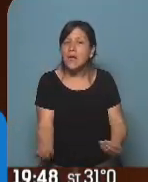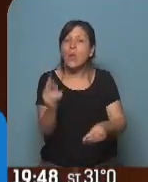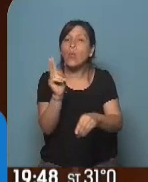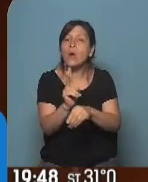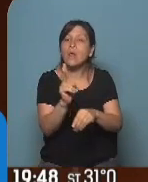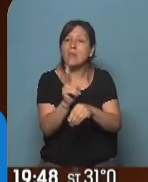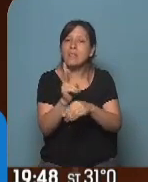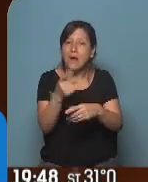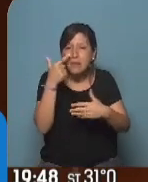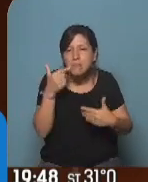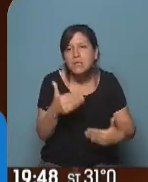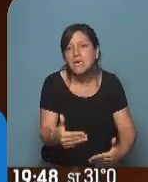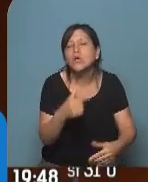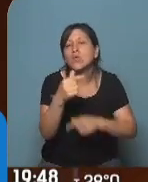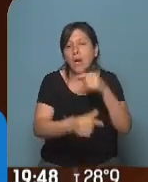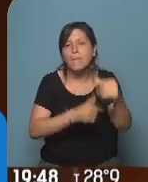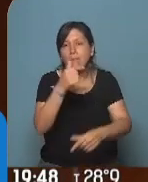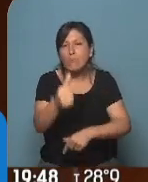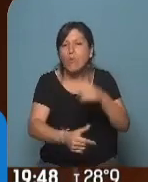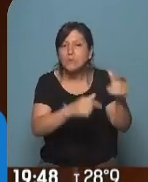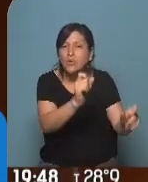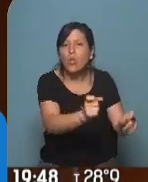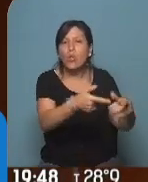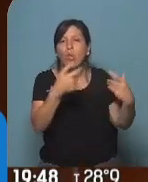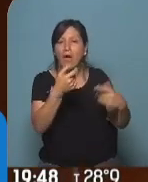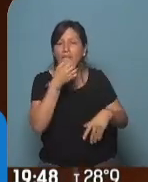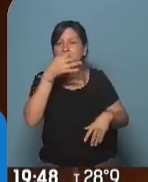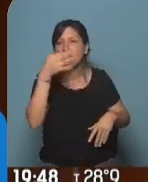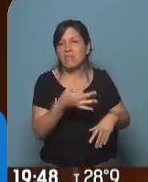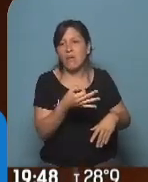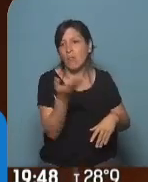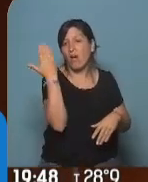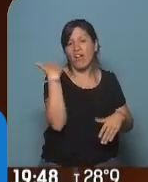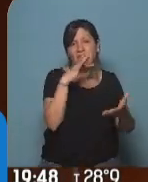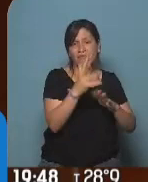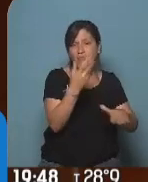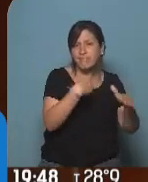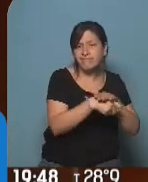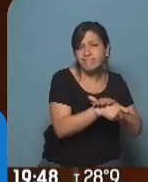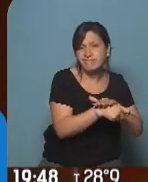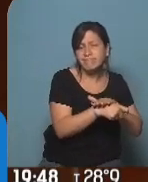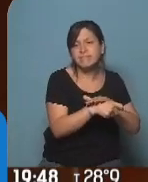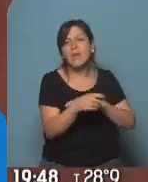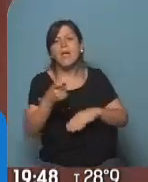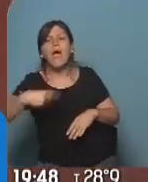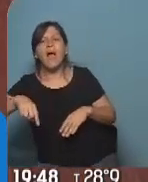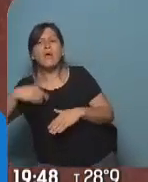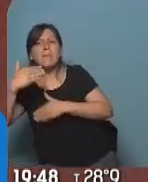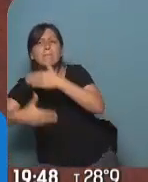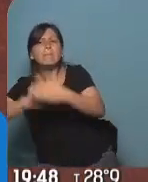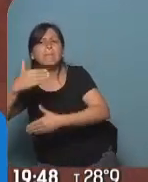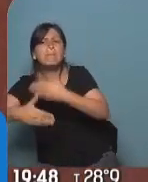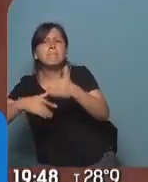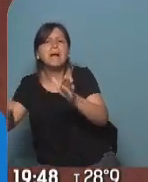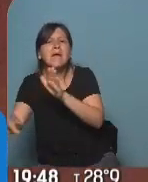con un modelo corporativo en la cara que fue el de la corrupción entre la política y el empresario nacional cuáles serán los pasos legales a seguir